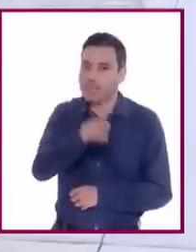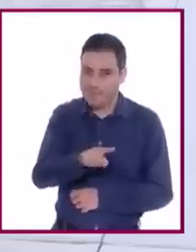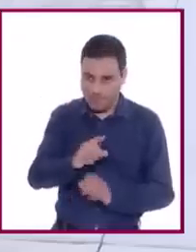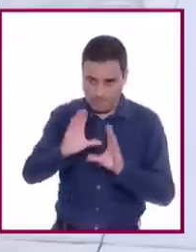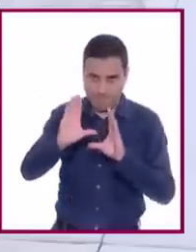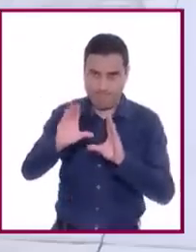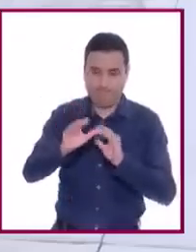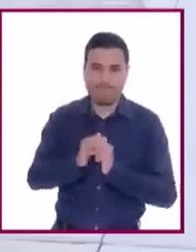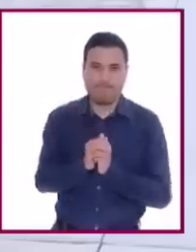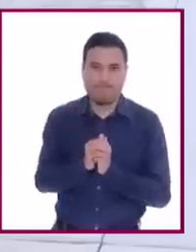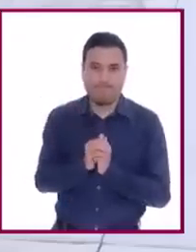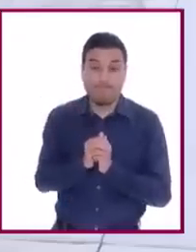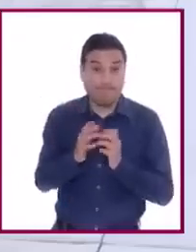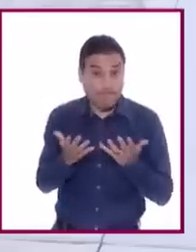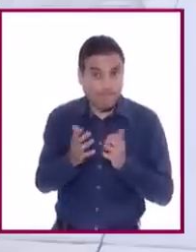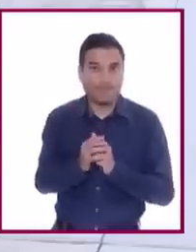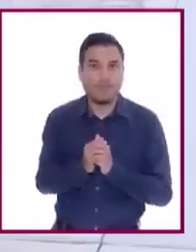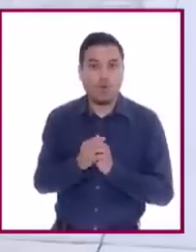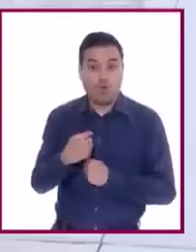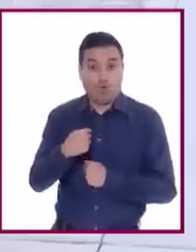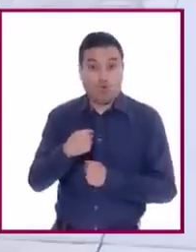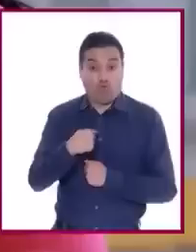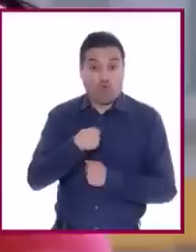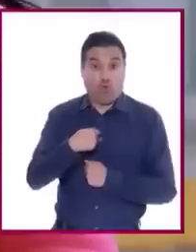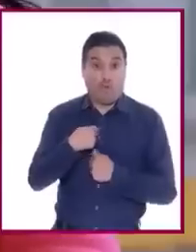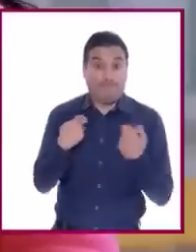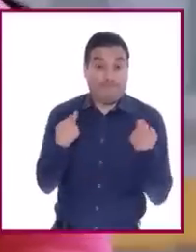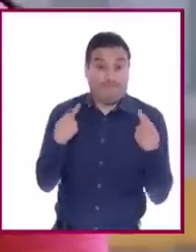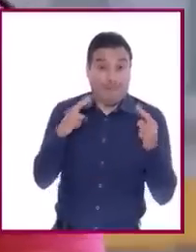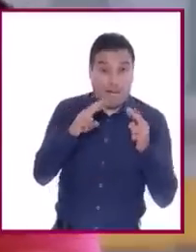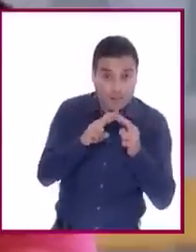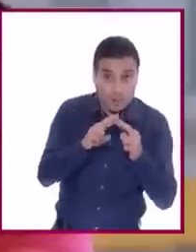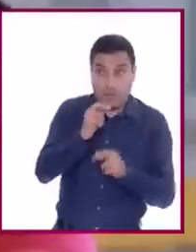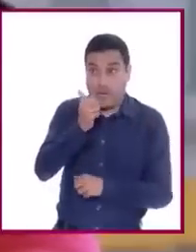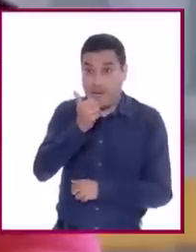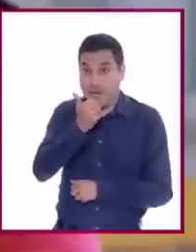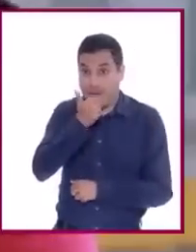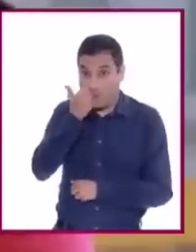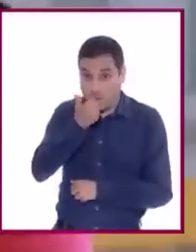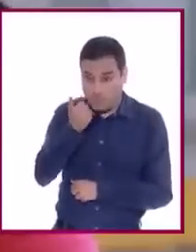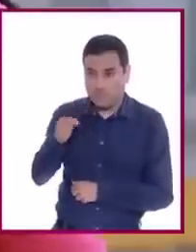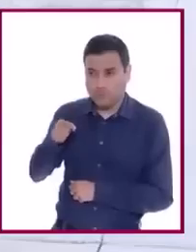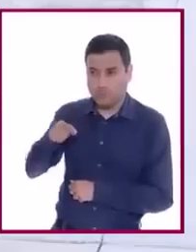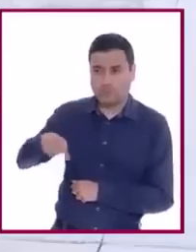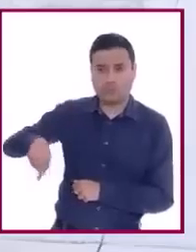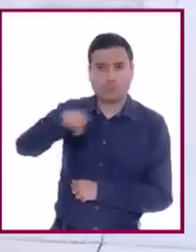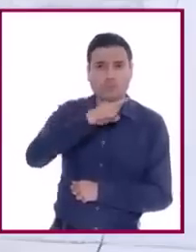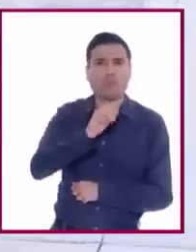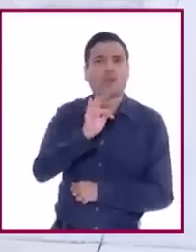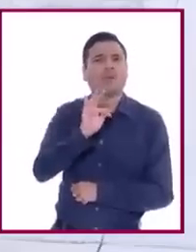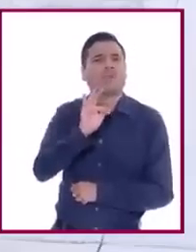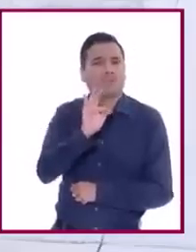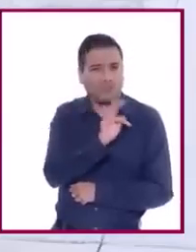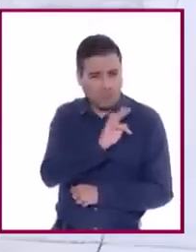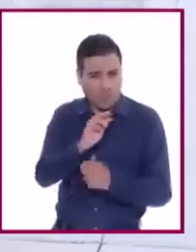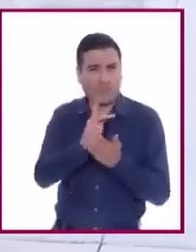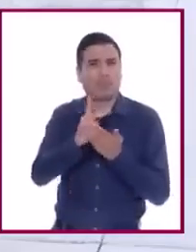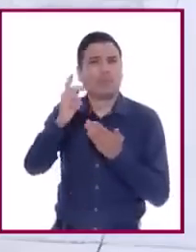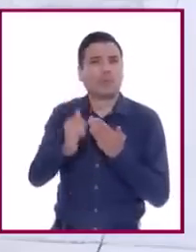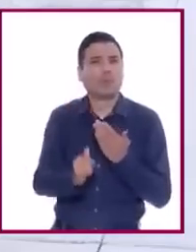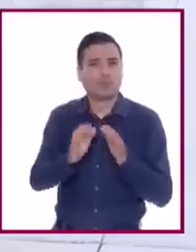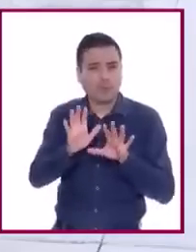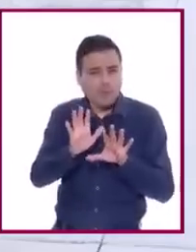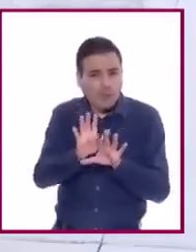los protagonistas junto con nuestros estudiantes para hacer las posibles reorientaciones Por otra parte También es